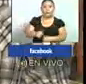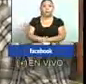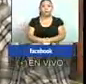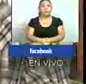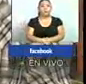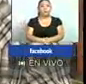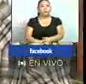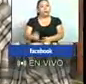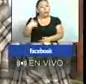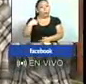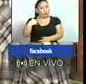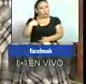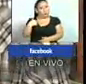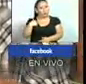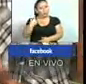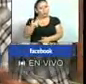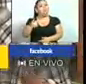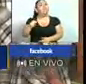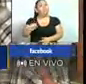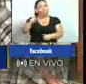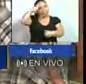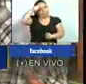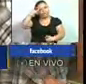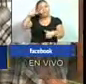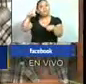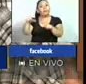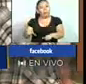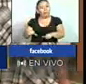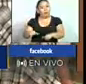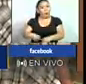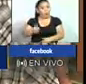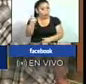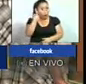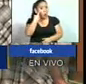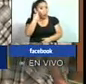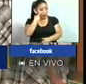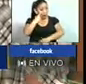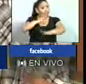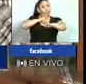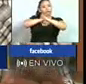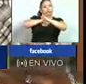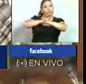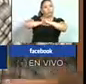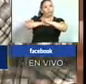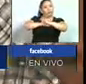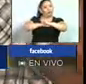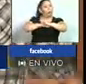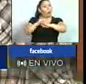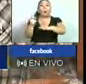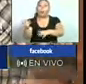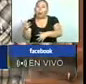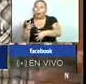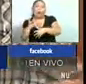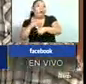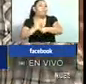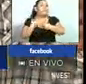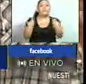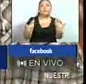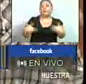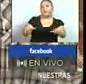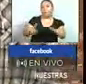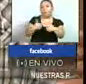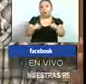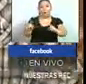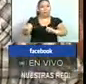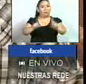Pero yo lo que siento, estoy de acuerdo, que siempre hay que andar debidamente protegido, no confiarse porque ya hay libertad de